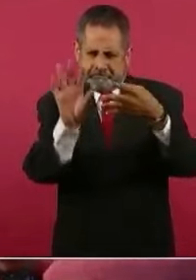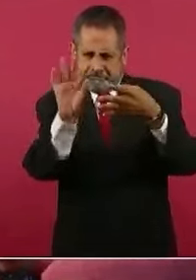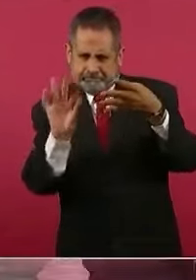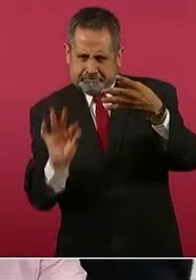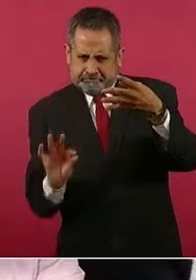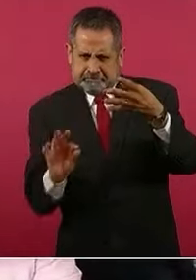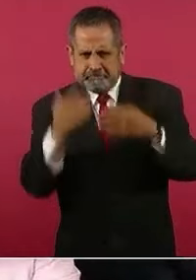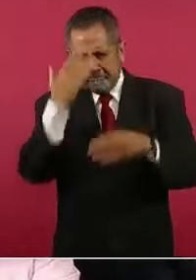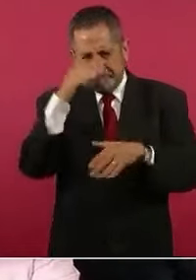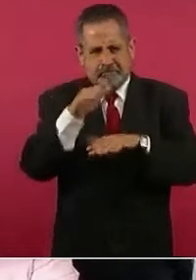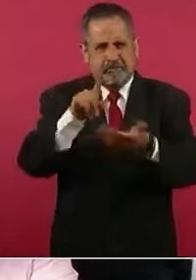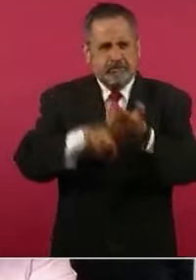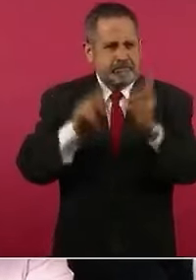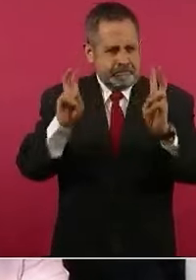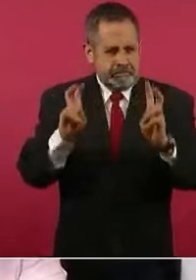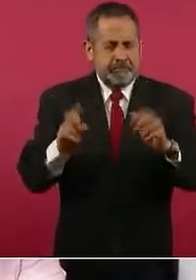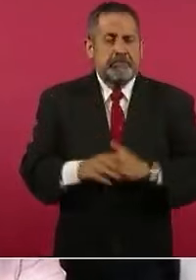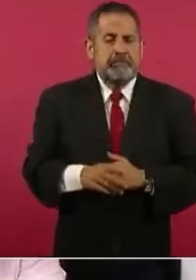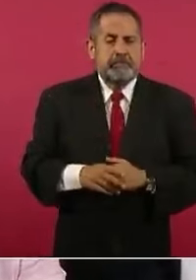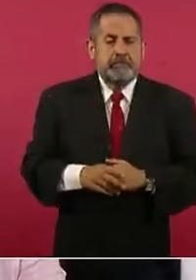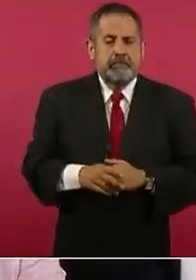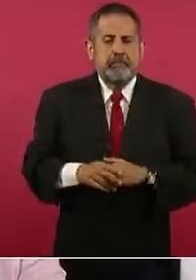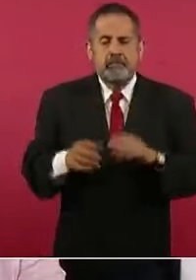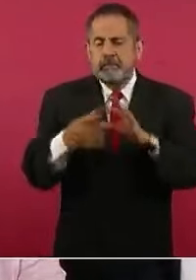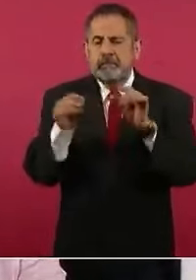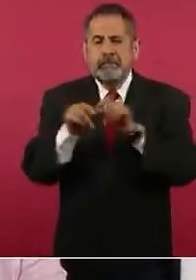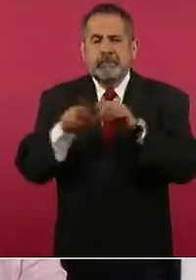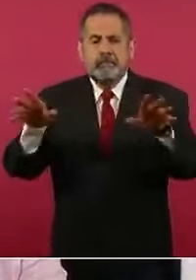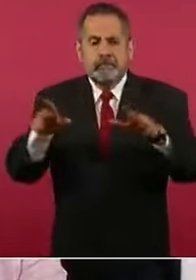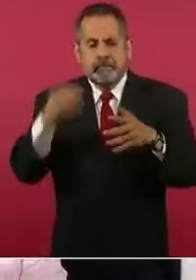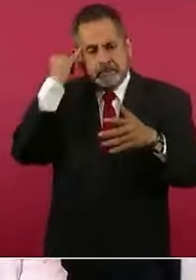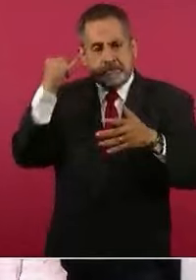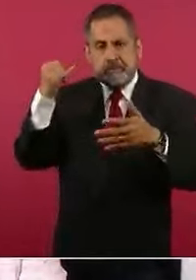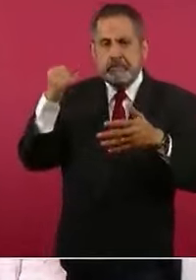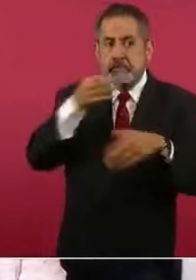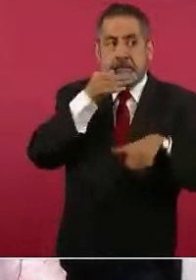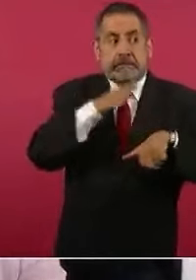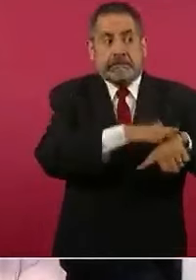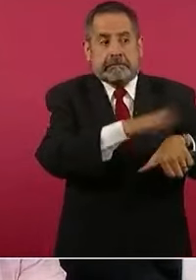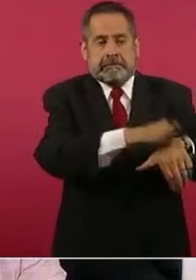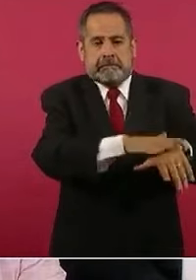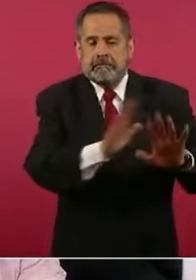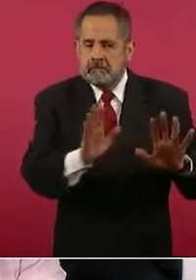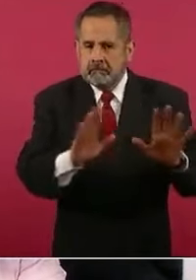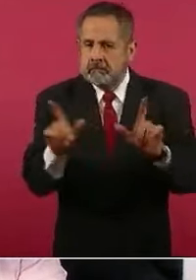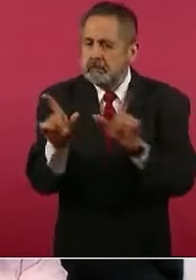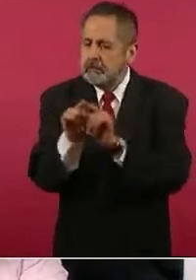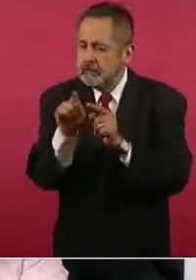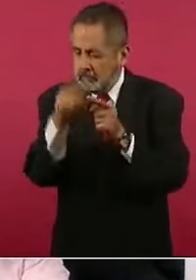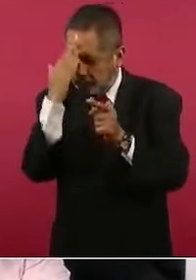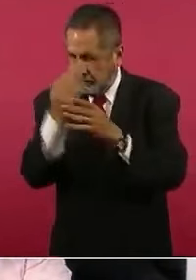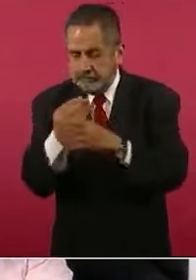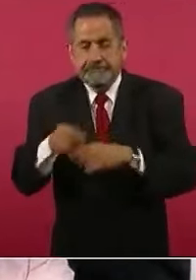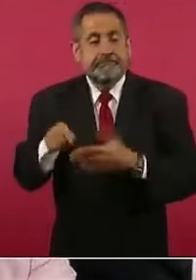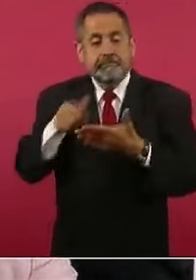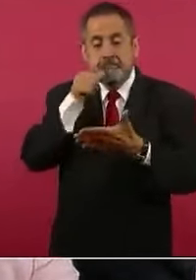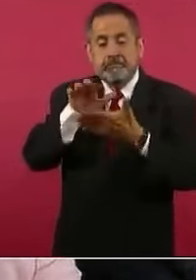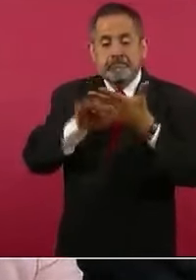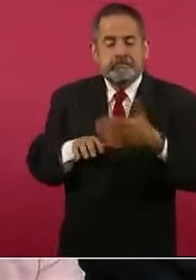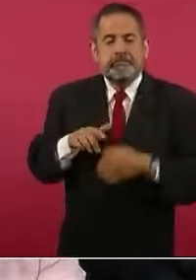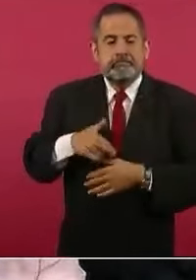sepa usted de qué se trata. No hago público más detalles porque no es la idea alertar a los involucrados. En dicha misiva se reconoce